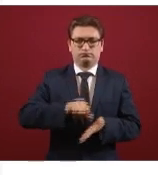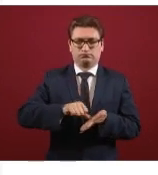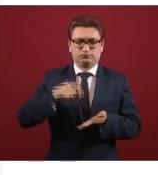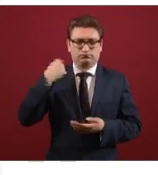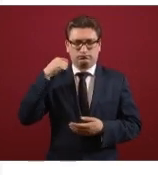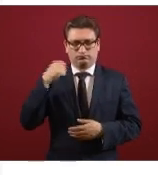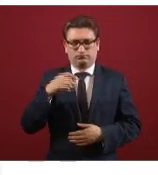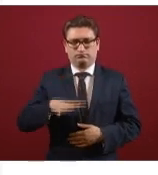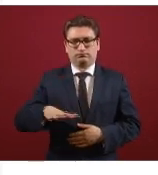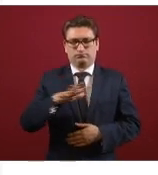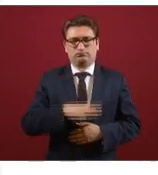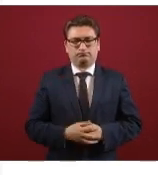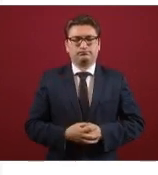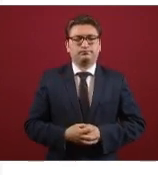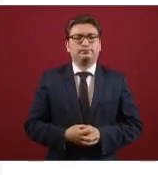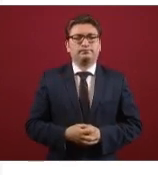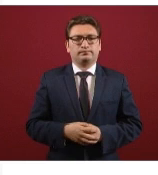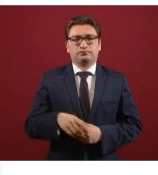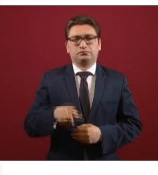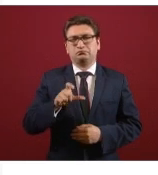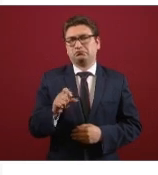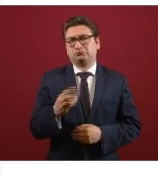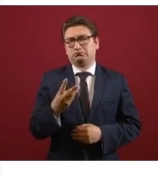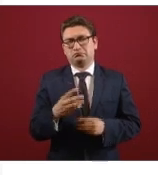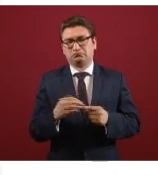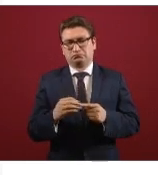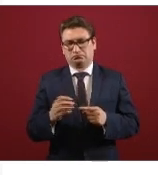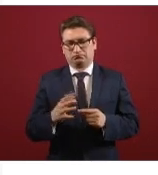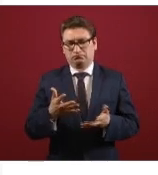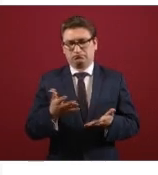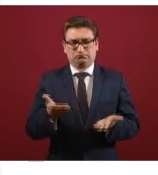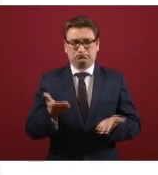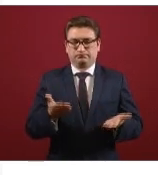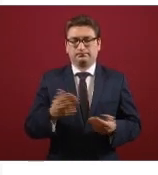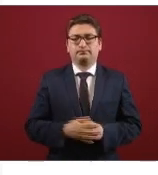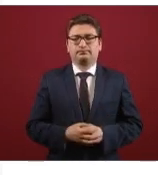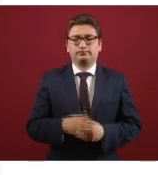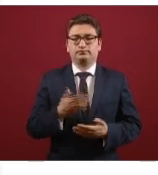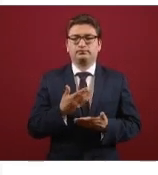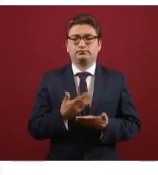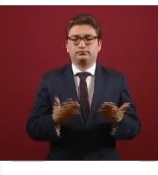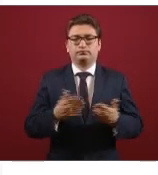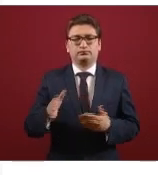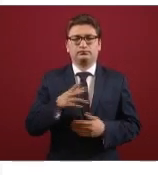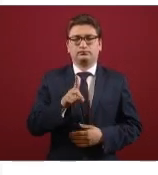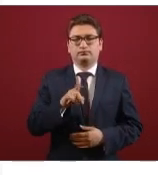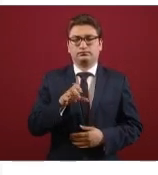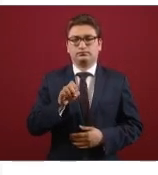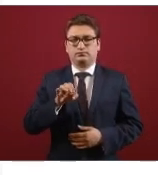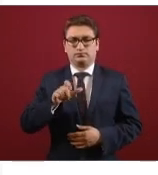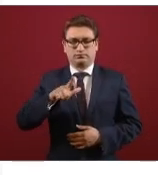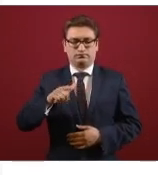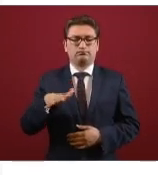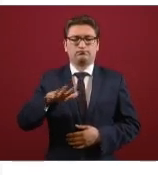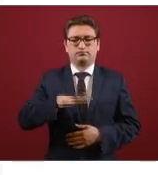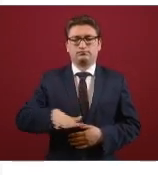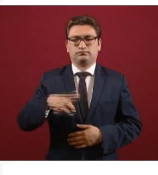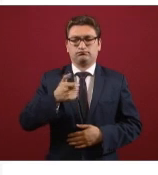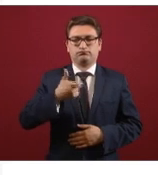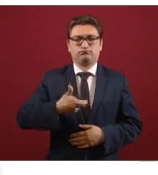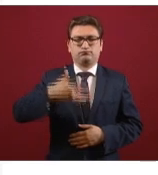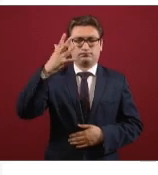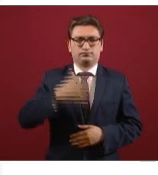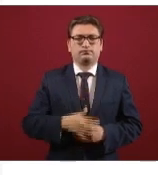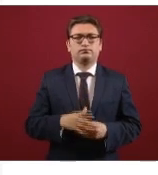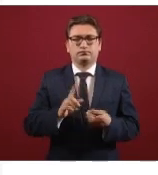por litro un margen de 23 centavos luego nos vamos gasolina diesel y ahí el precio más alto